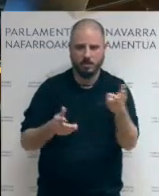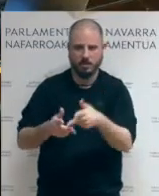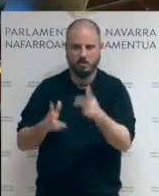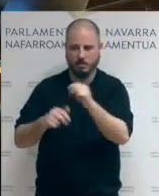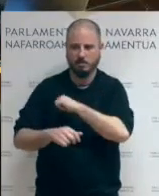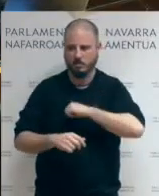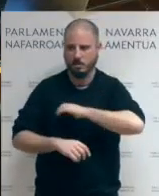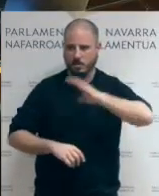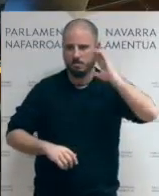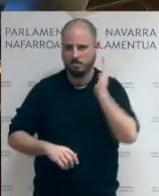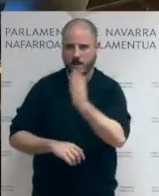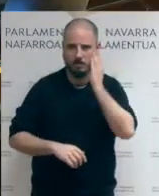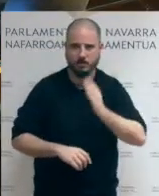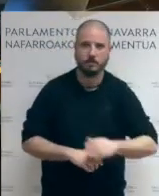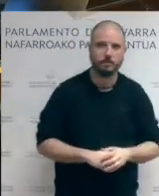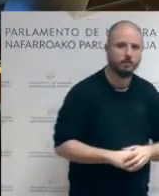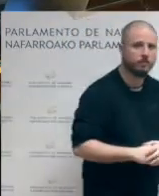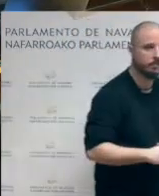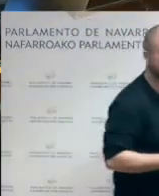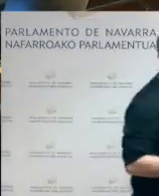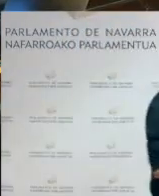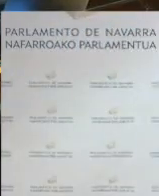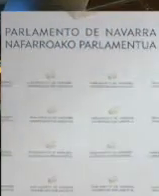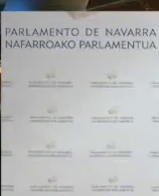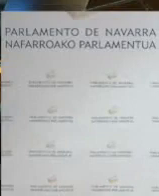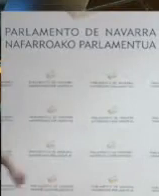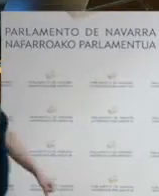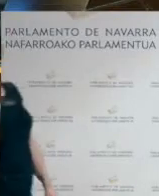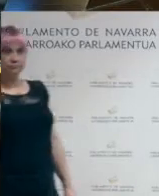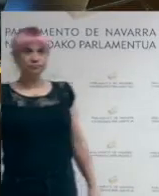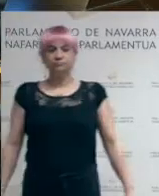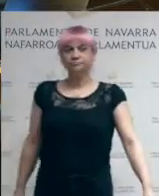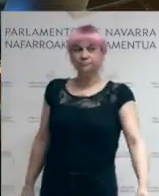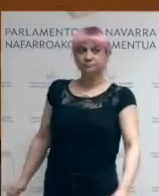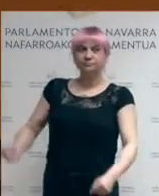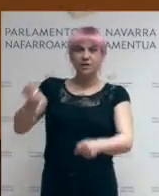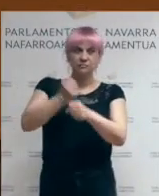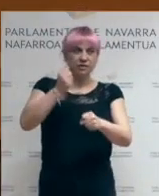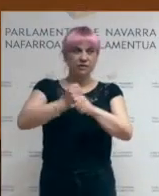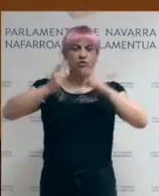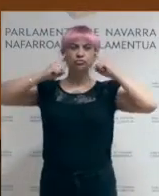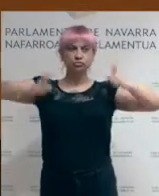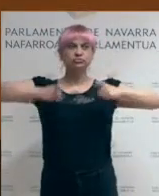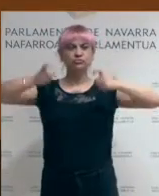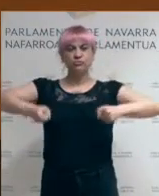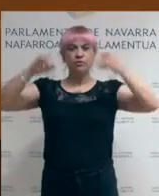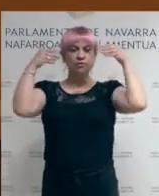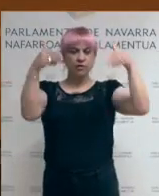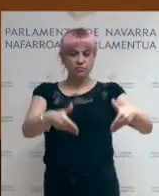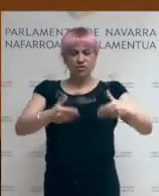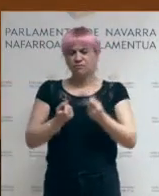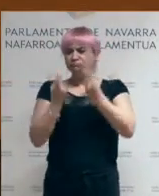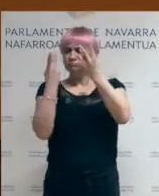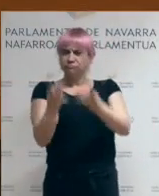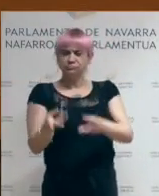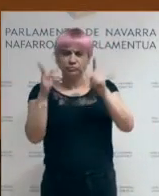entrada menosprecia el trabajo, la dedicación y el esfuerzo de miles y miles de profesionales que han puesto en la tarea de educar toda